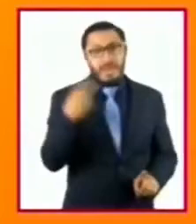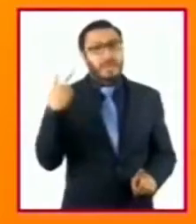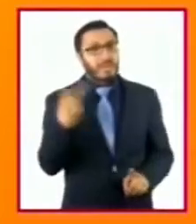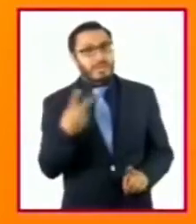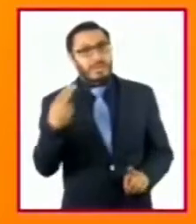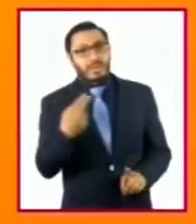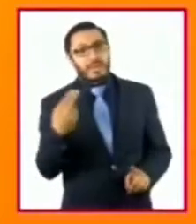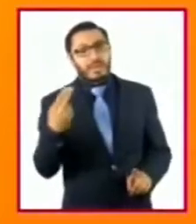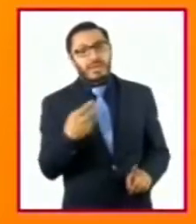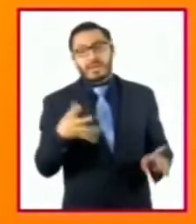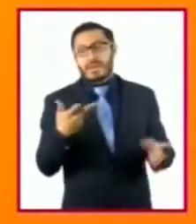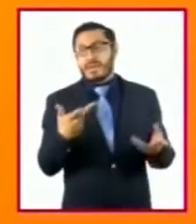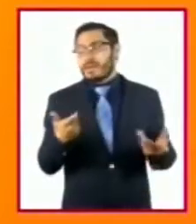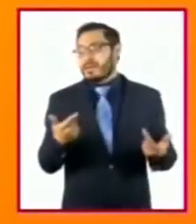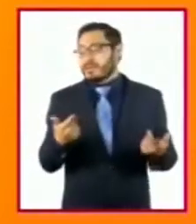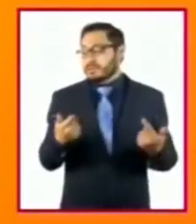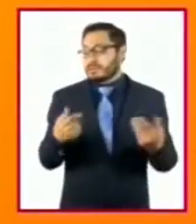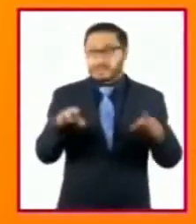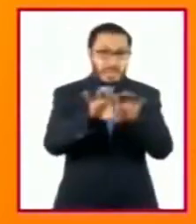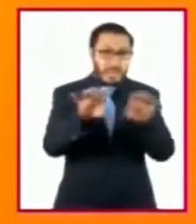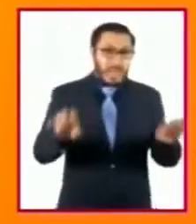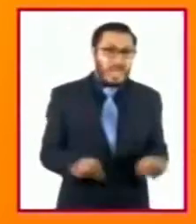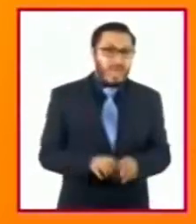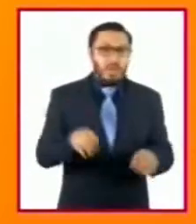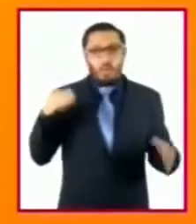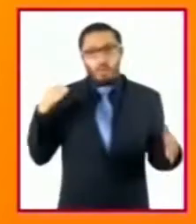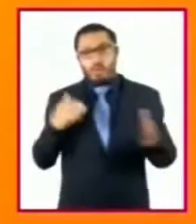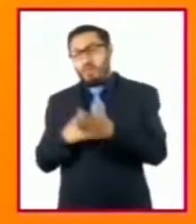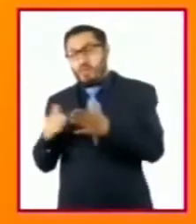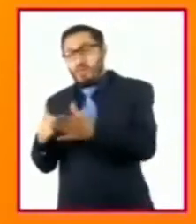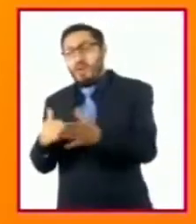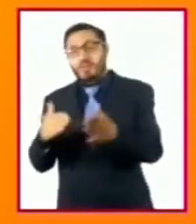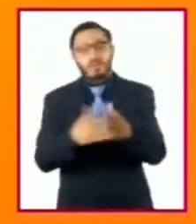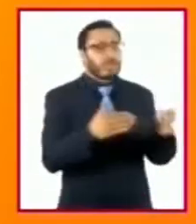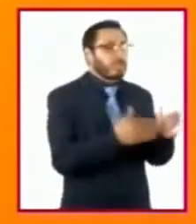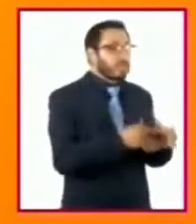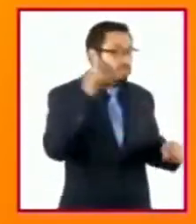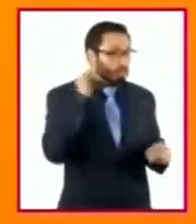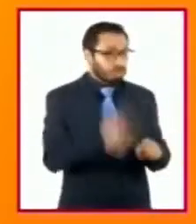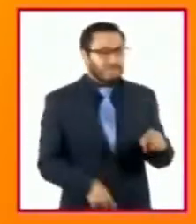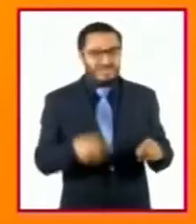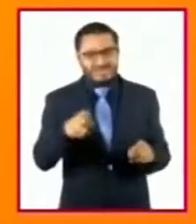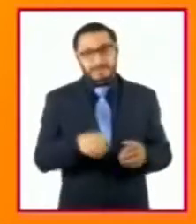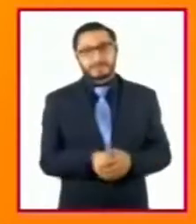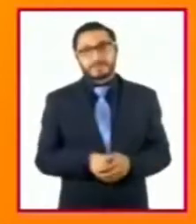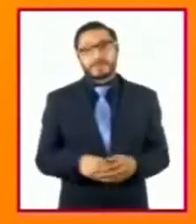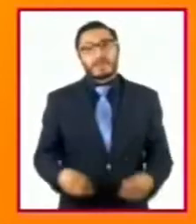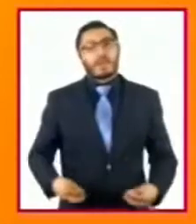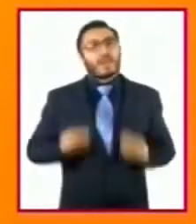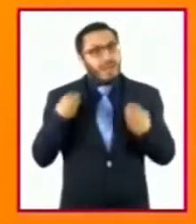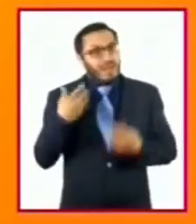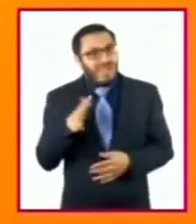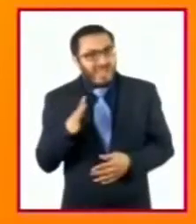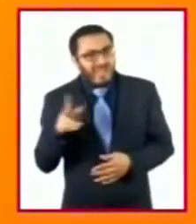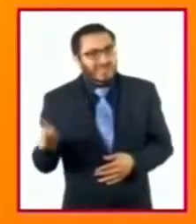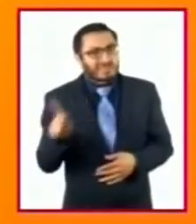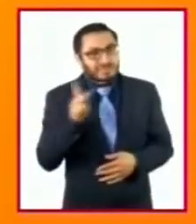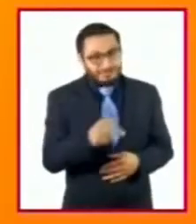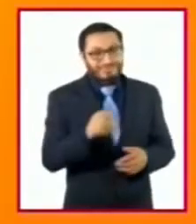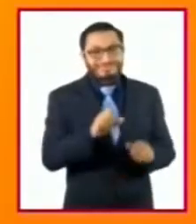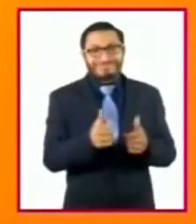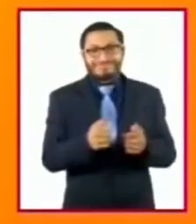equipo y vencer los obstáculos para llegar al resultado. La vida es más o menos algo así, como estos juegos